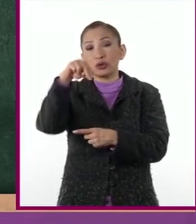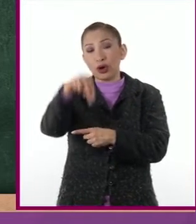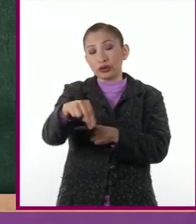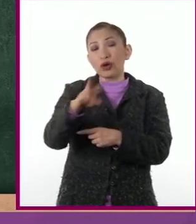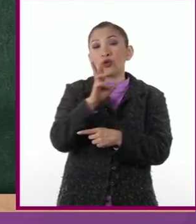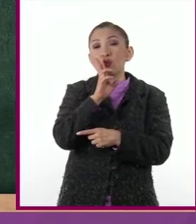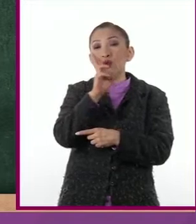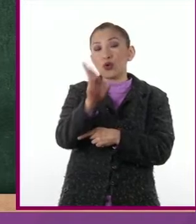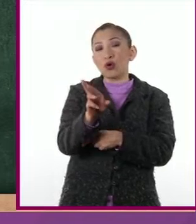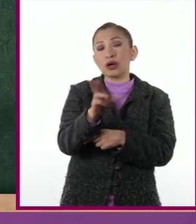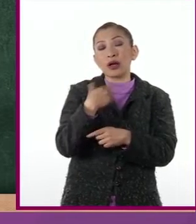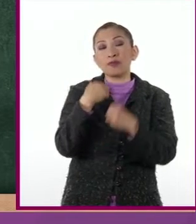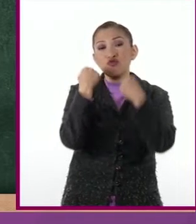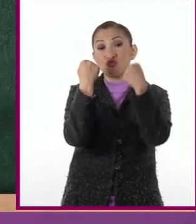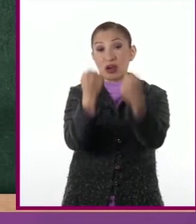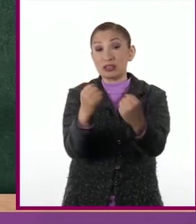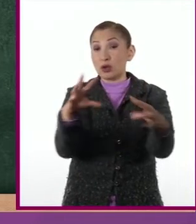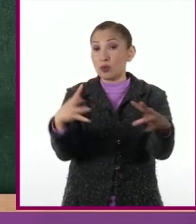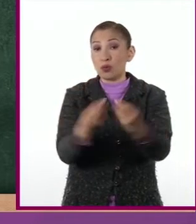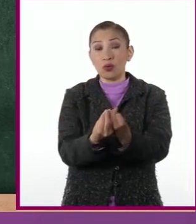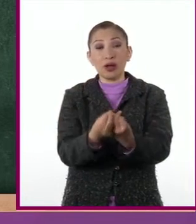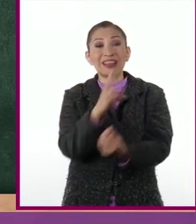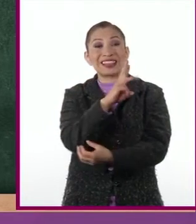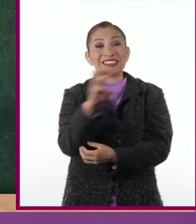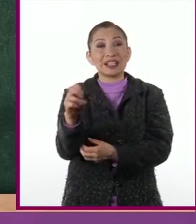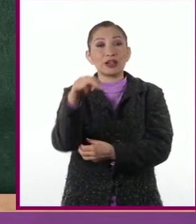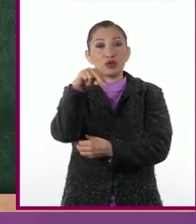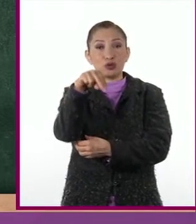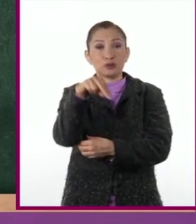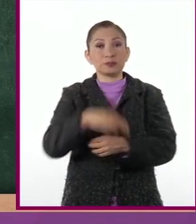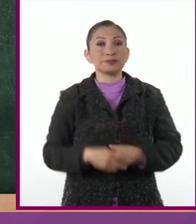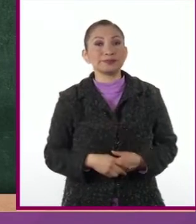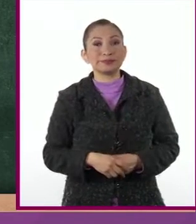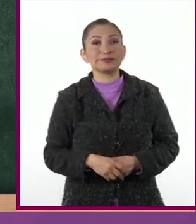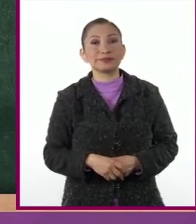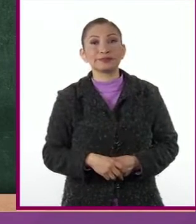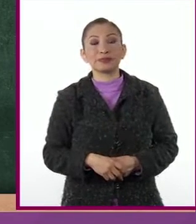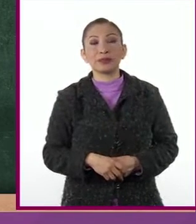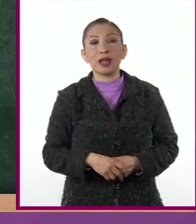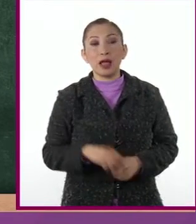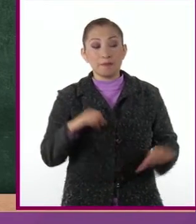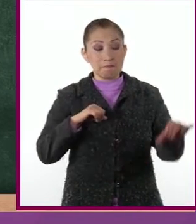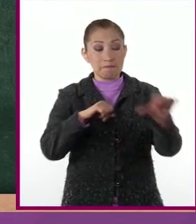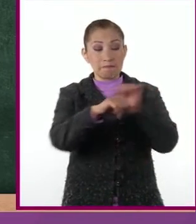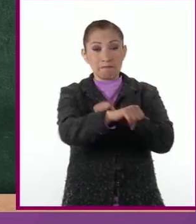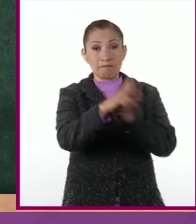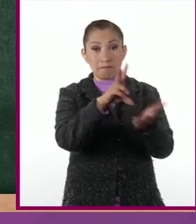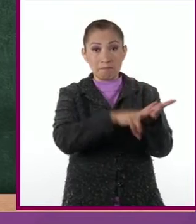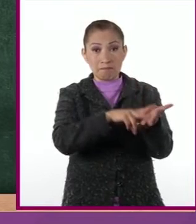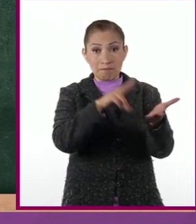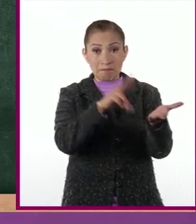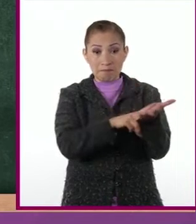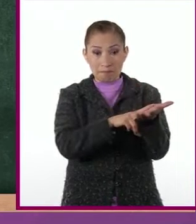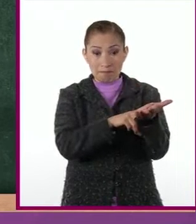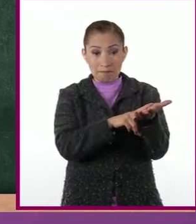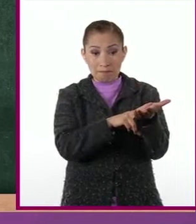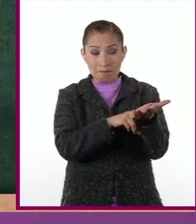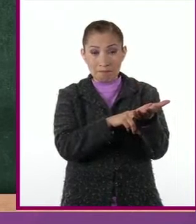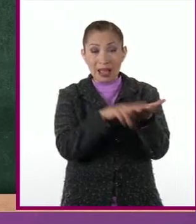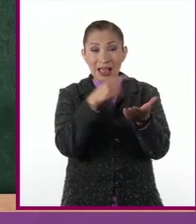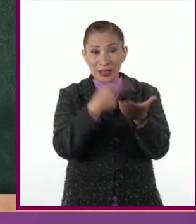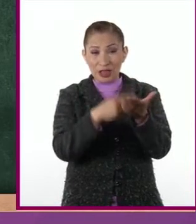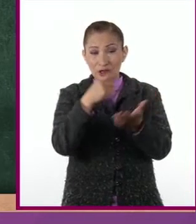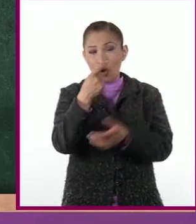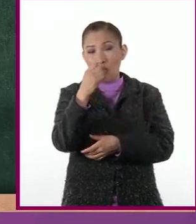nos da como resultado una fuerza resultante de 300 newtons. Sustituyendo los valores en la